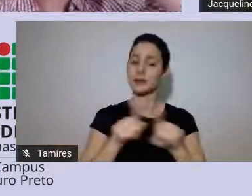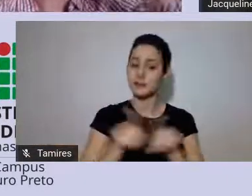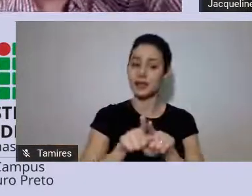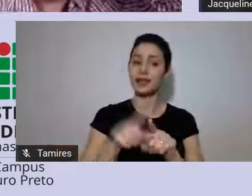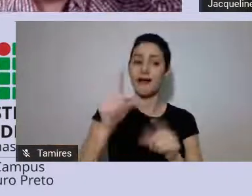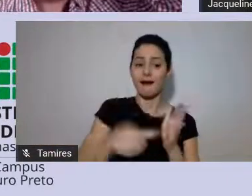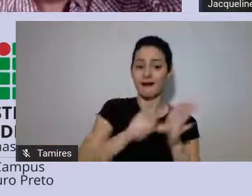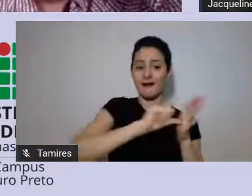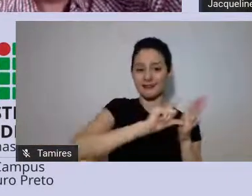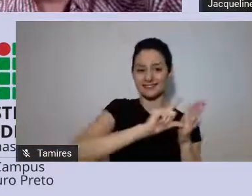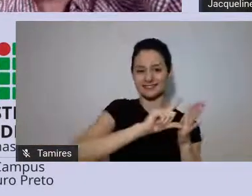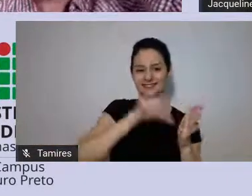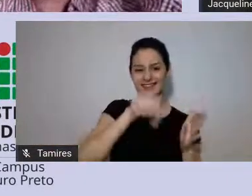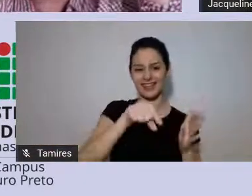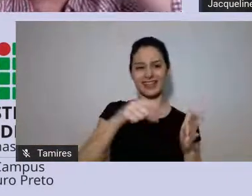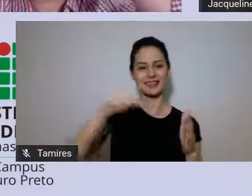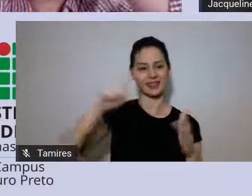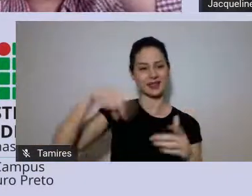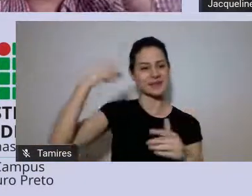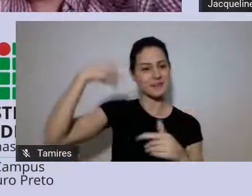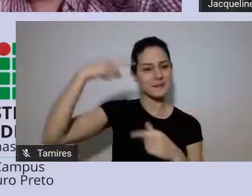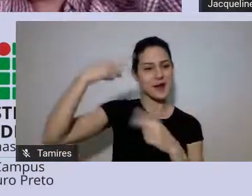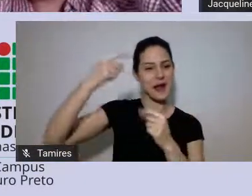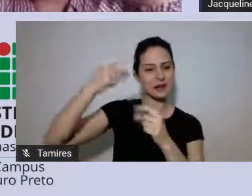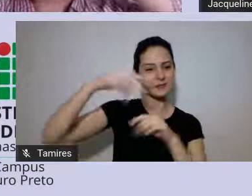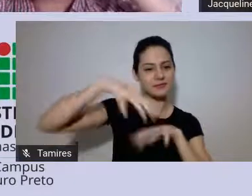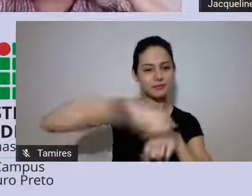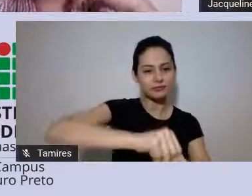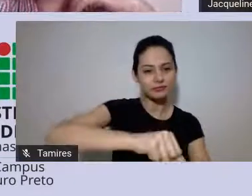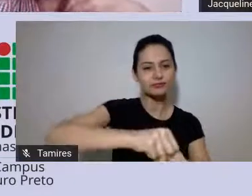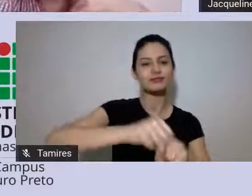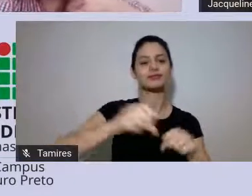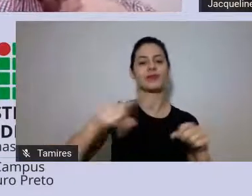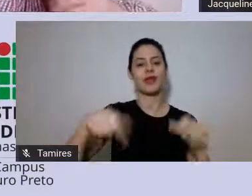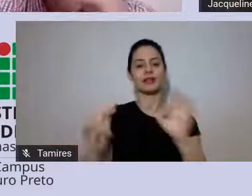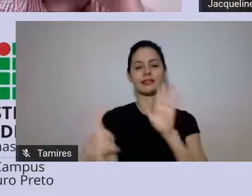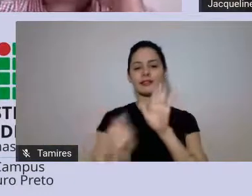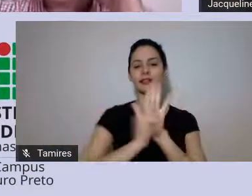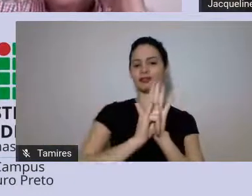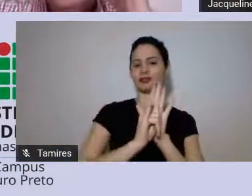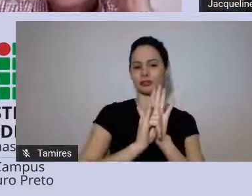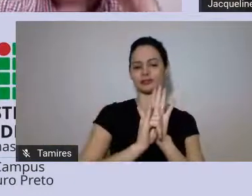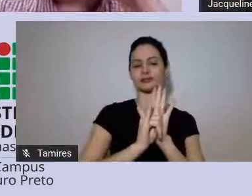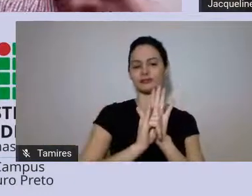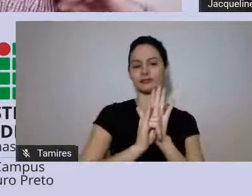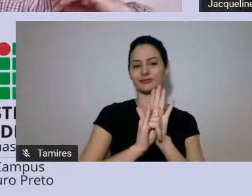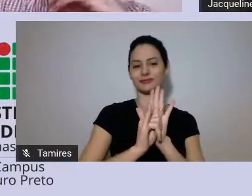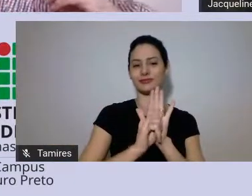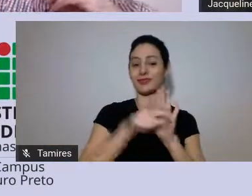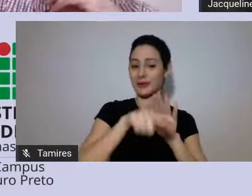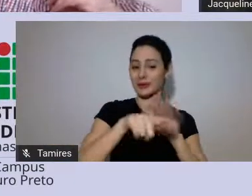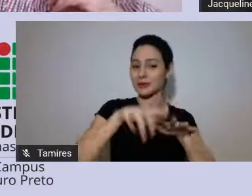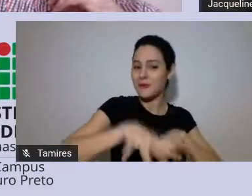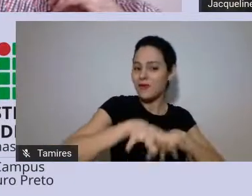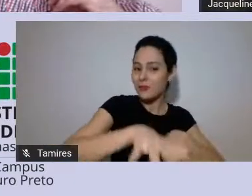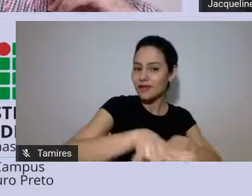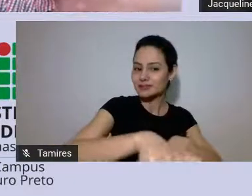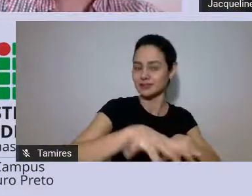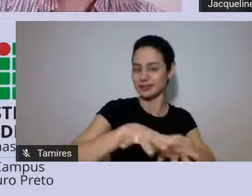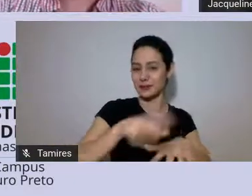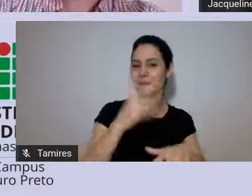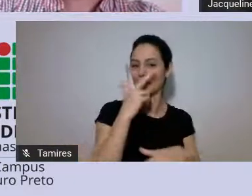prehispánico como patrimonio, lo prehispánico como identidad. Este movimiento me parece que realmente